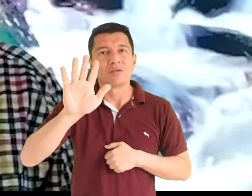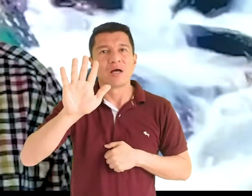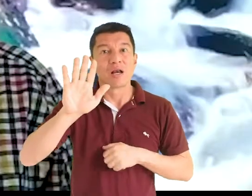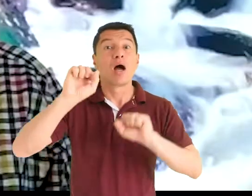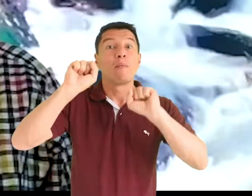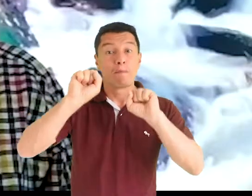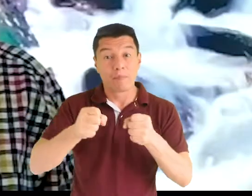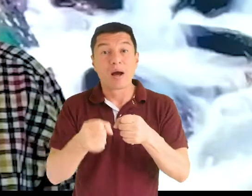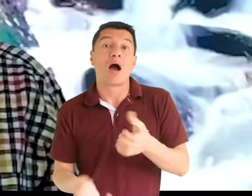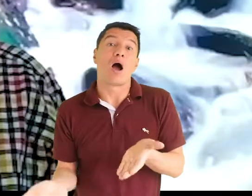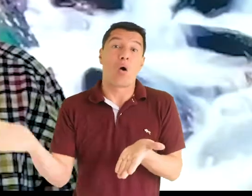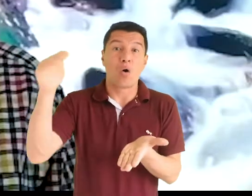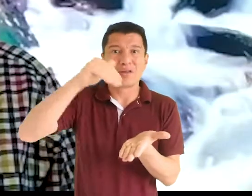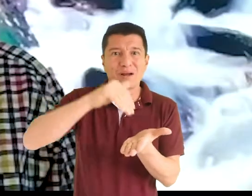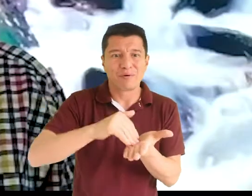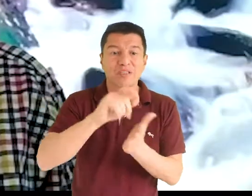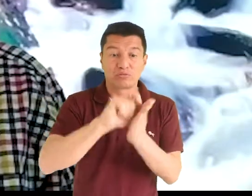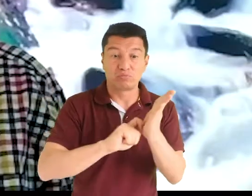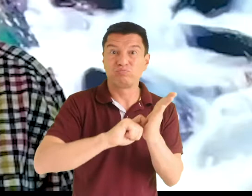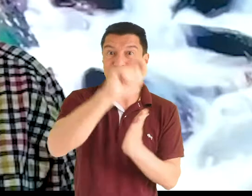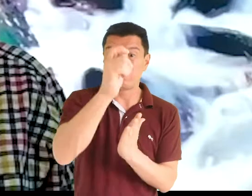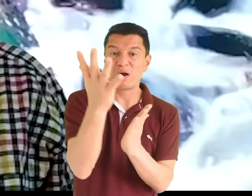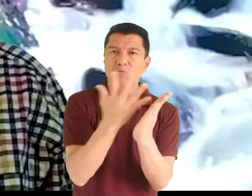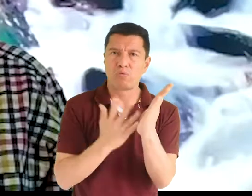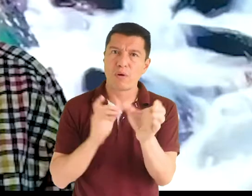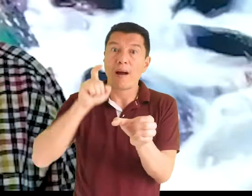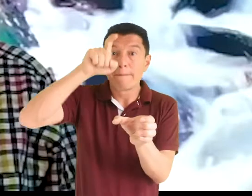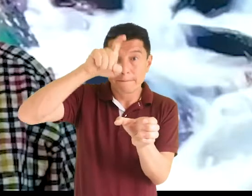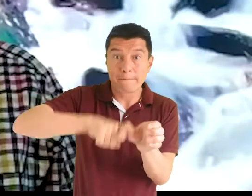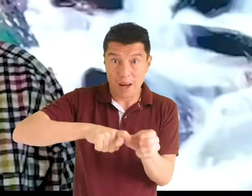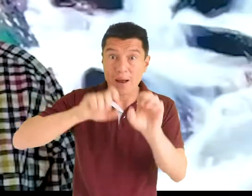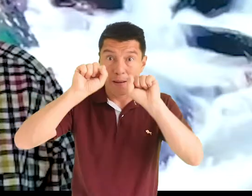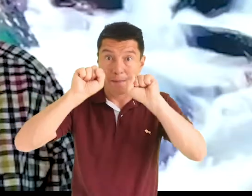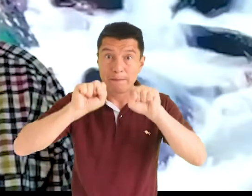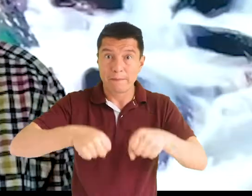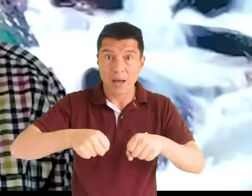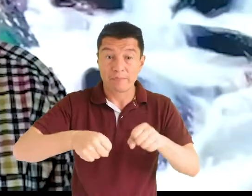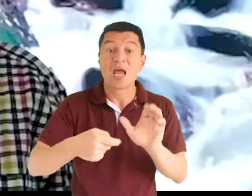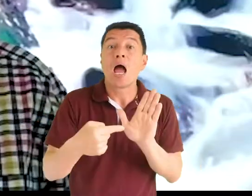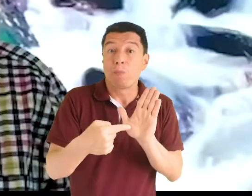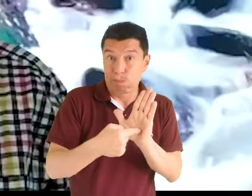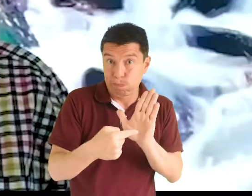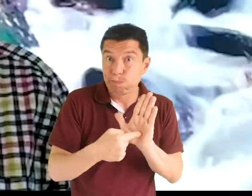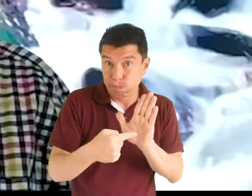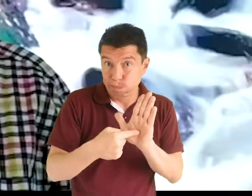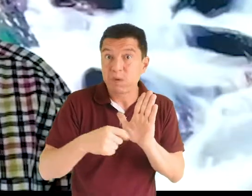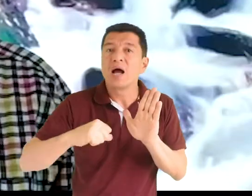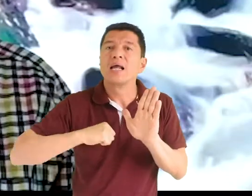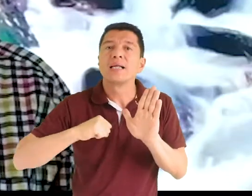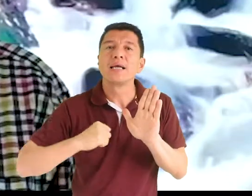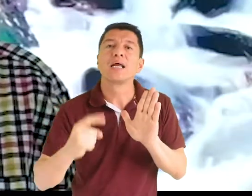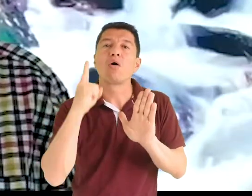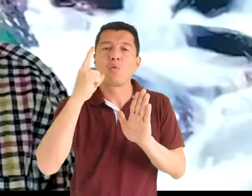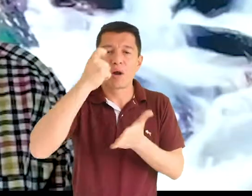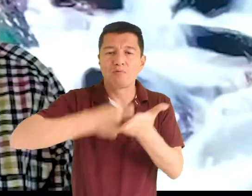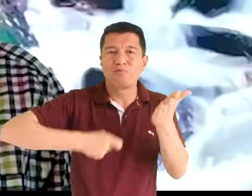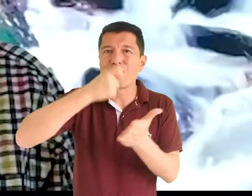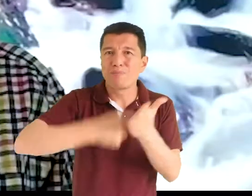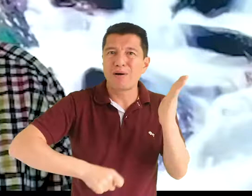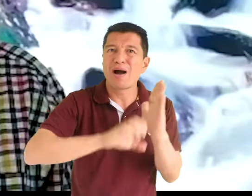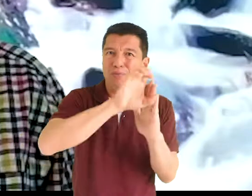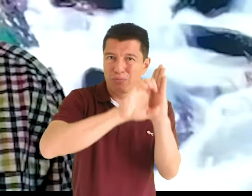a obtener nuevamente la renovación de registro calificado. Esta renovación viene con una